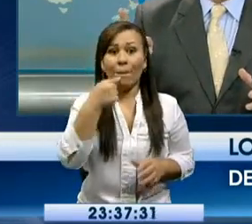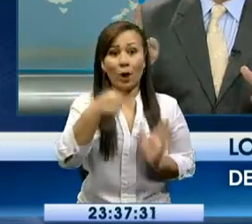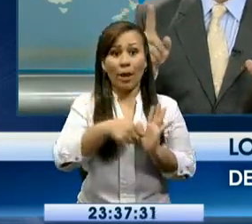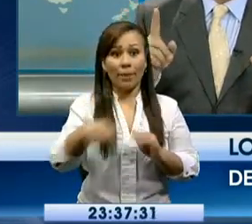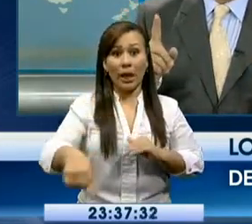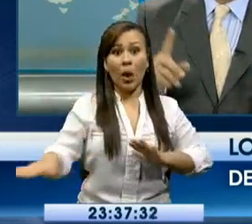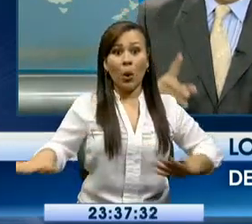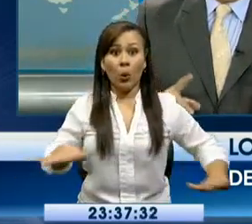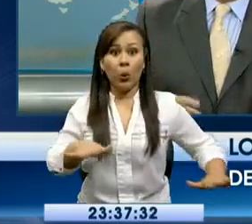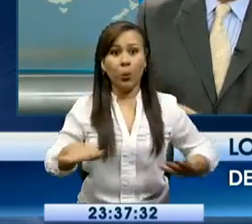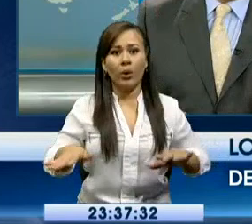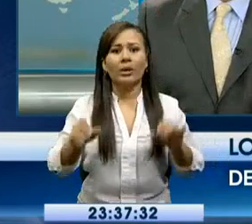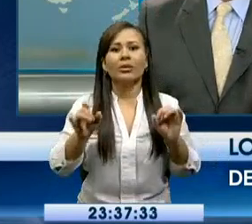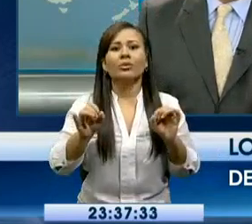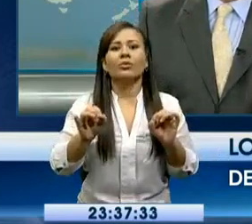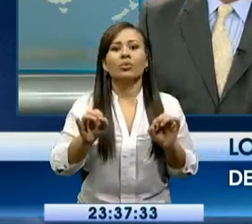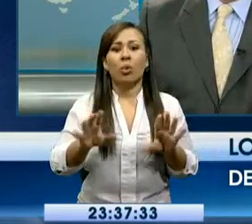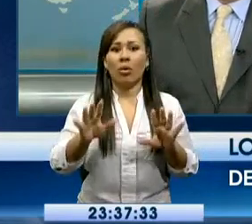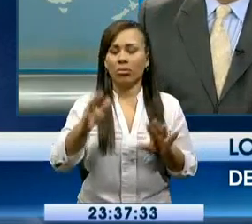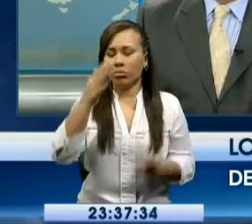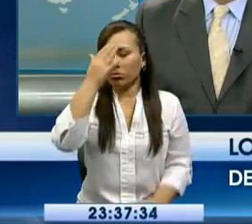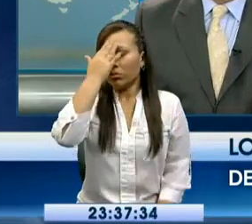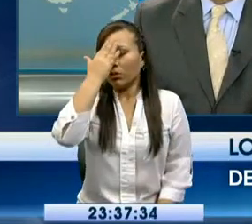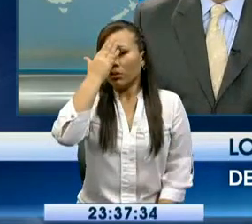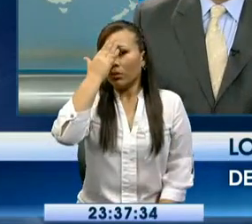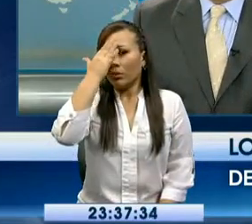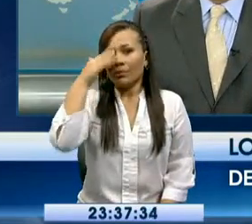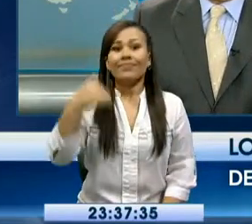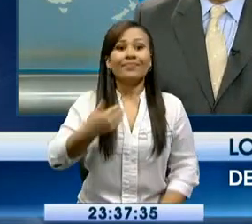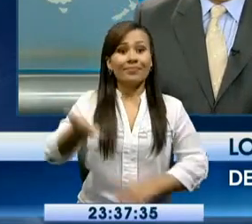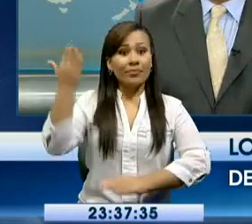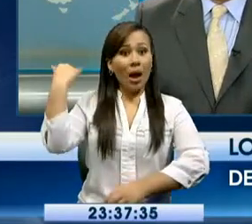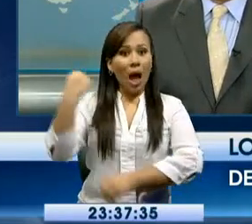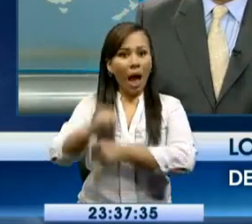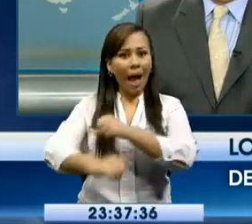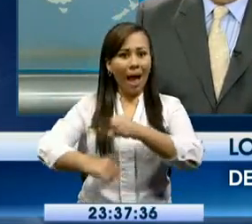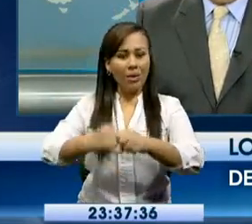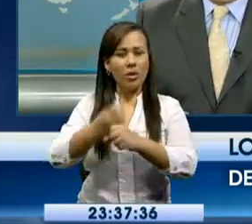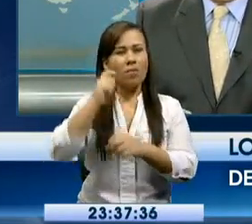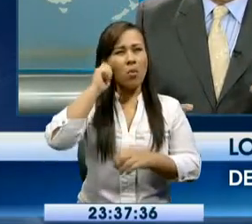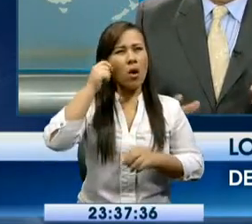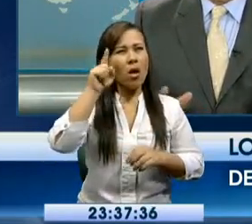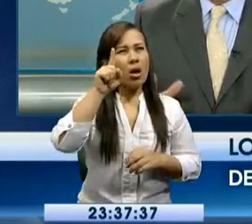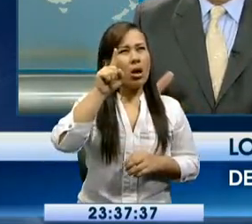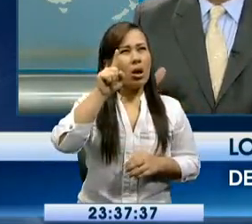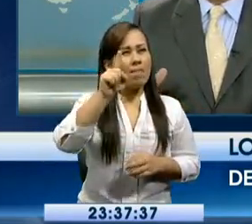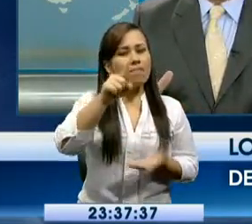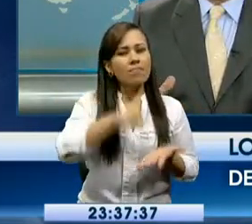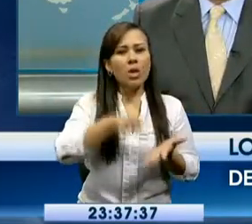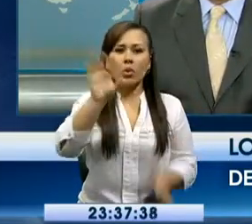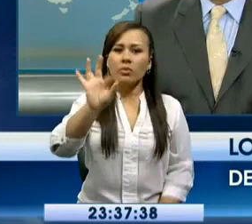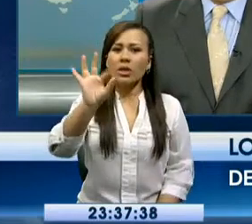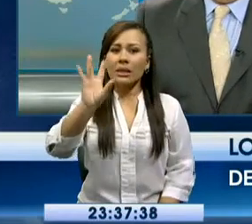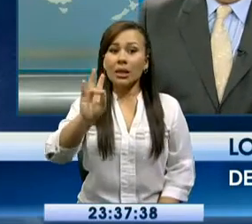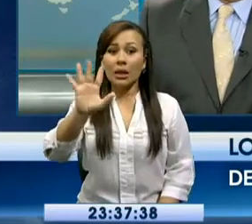terremoto hacía muchos años. Muchos años. Recuerdo el del 79, que fue también muy fuerte la situación. El otro pues ya